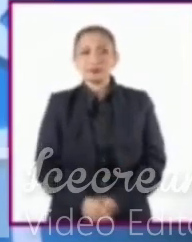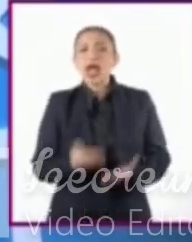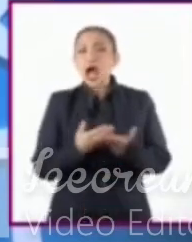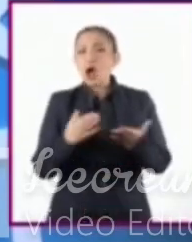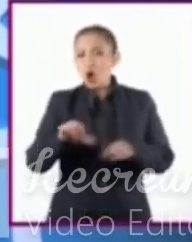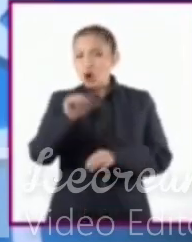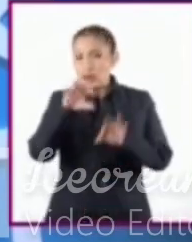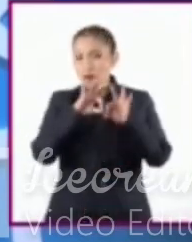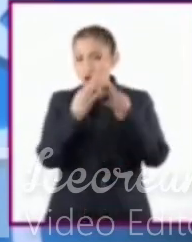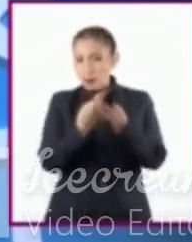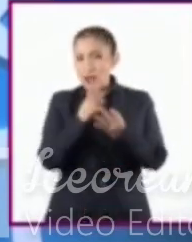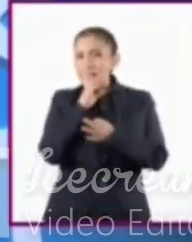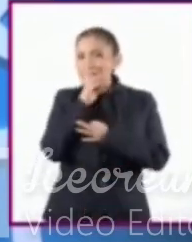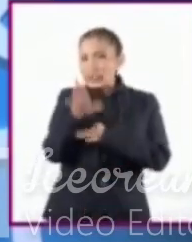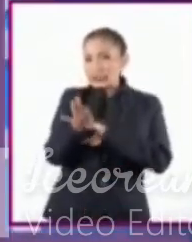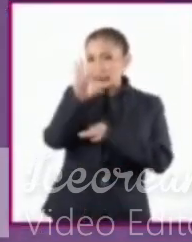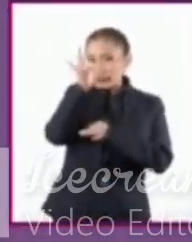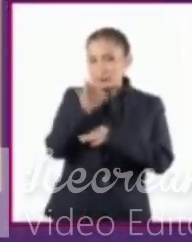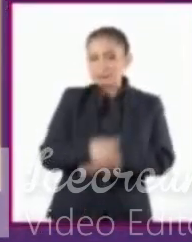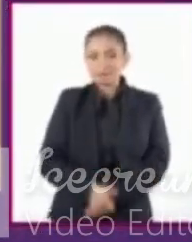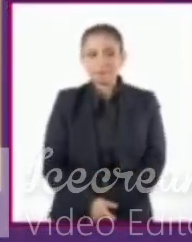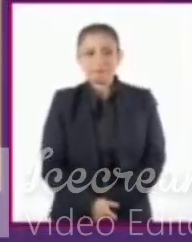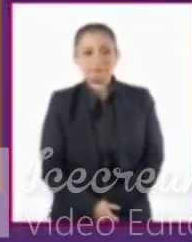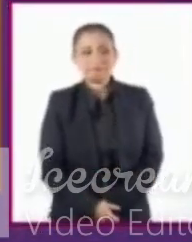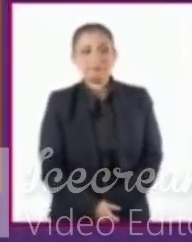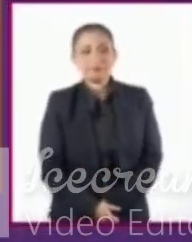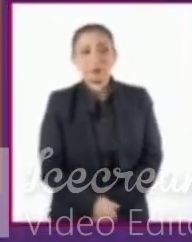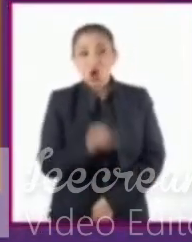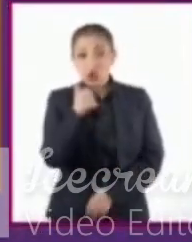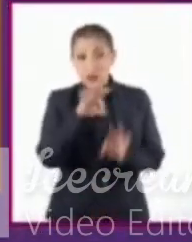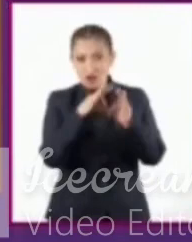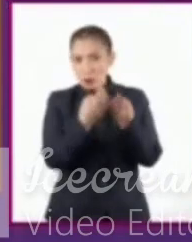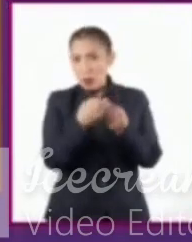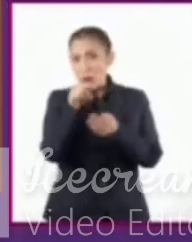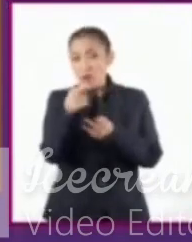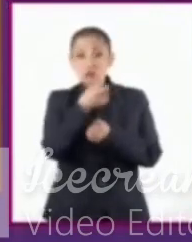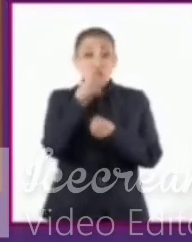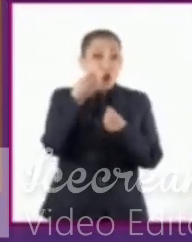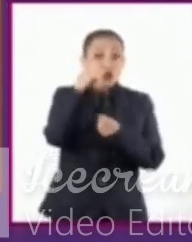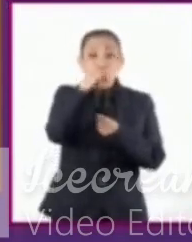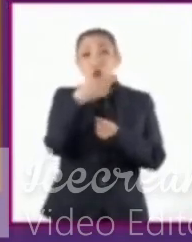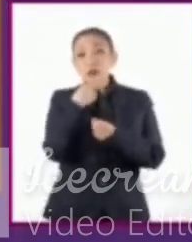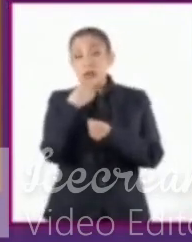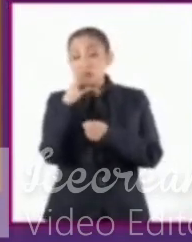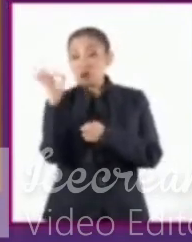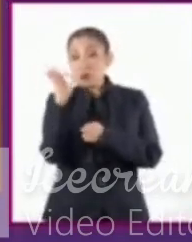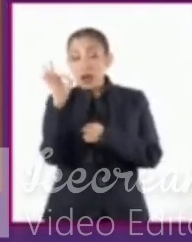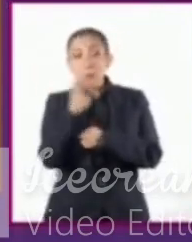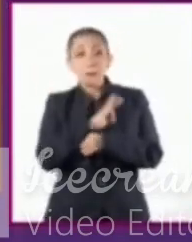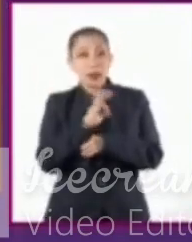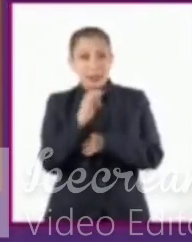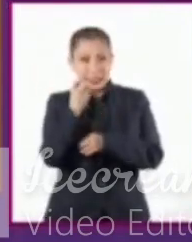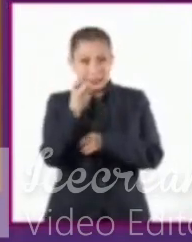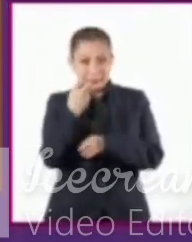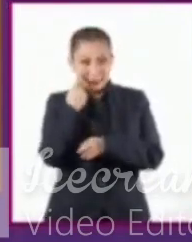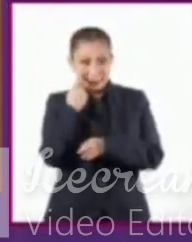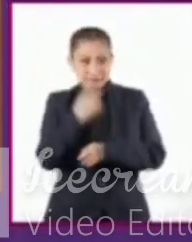Resolvamos de otra manera este ejercicio. Otra forma que quizás muchos de ustedes utilizaron podría ser la